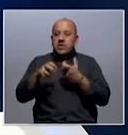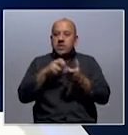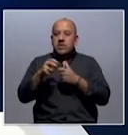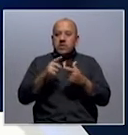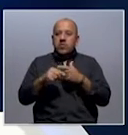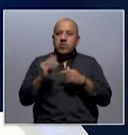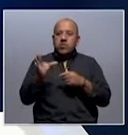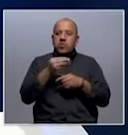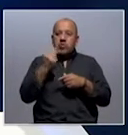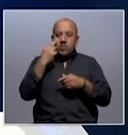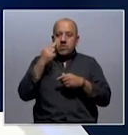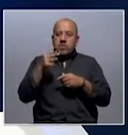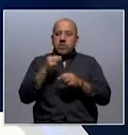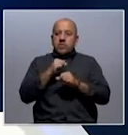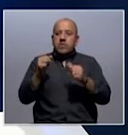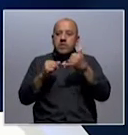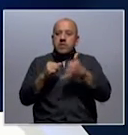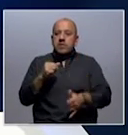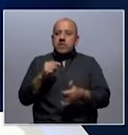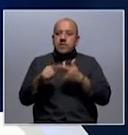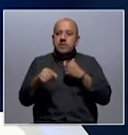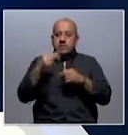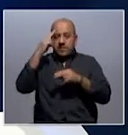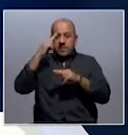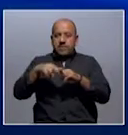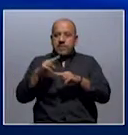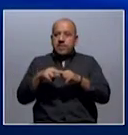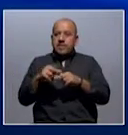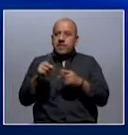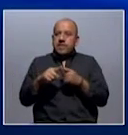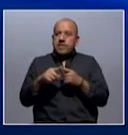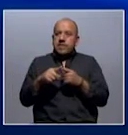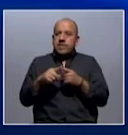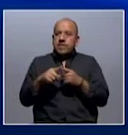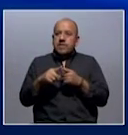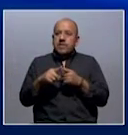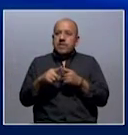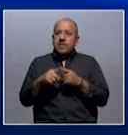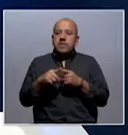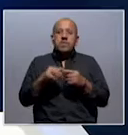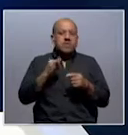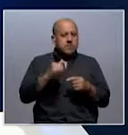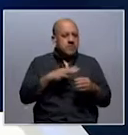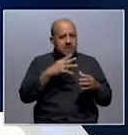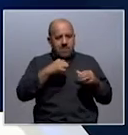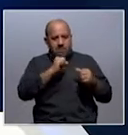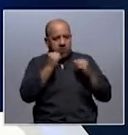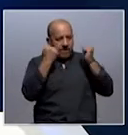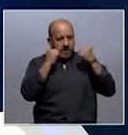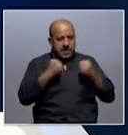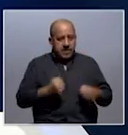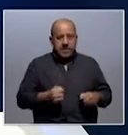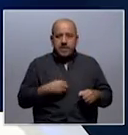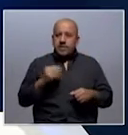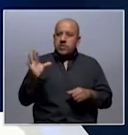todos los riesgos que además conllevan que pueden llevar también a ser enfermedades de movilidad también no ni que hablar todo lo que tiene que ver con la